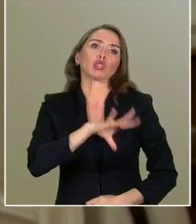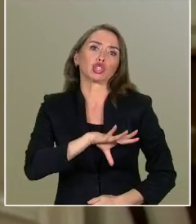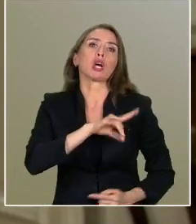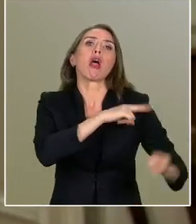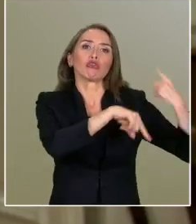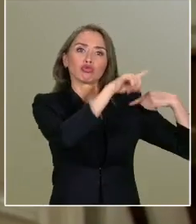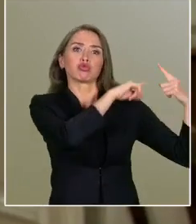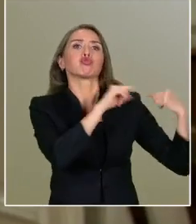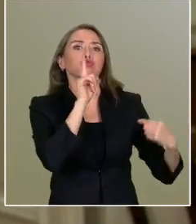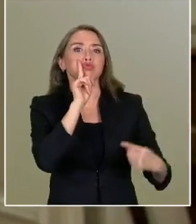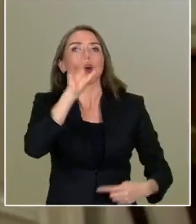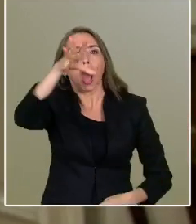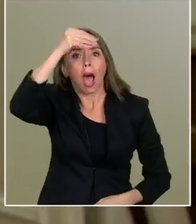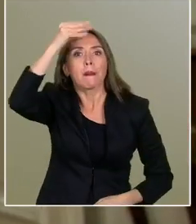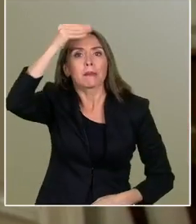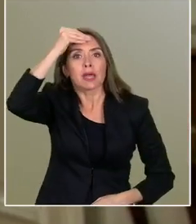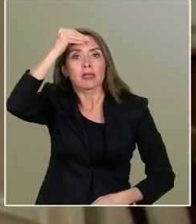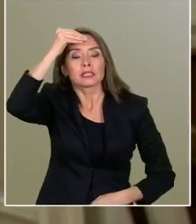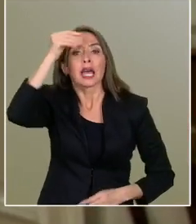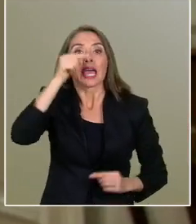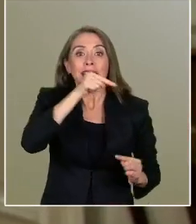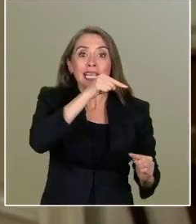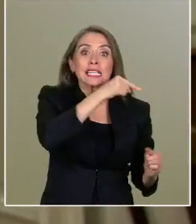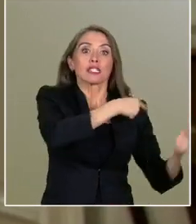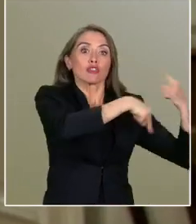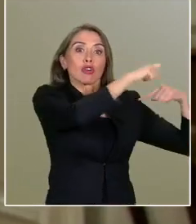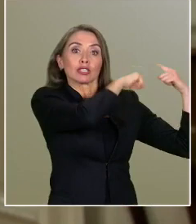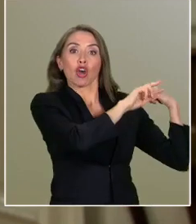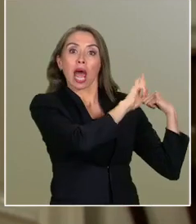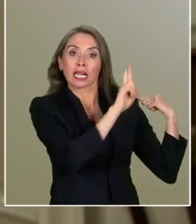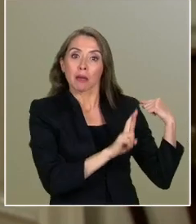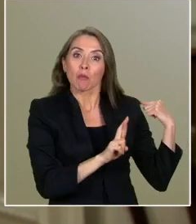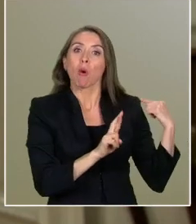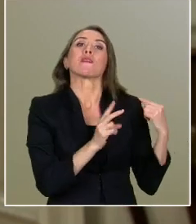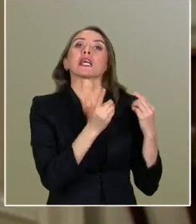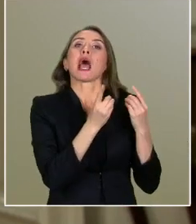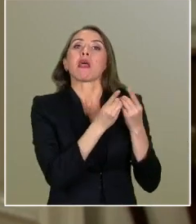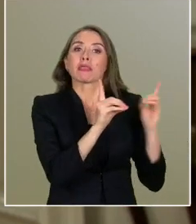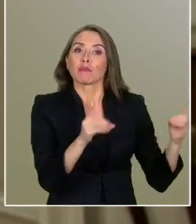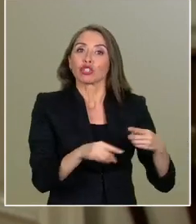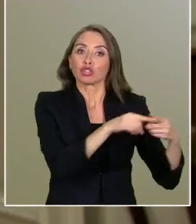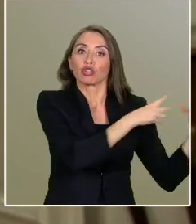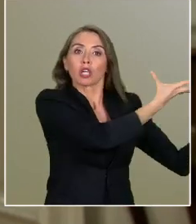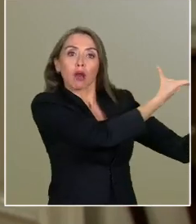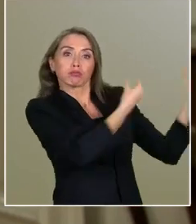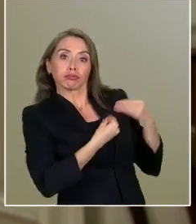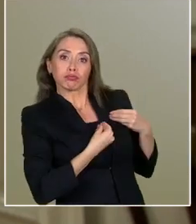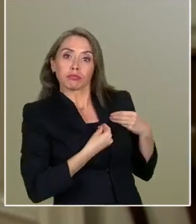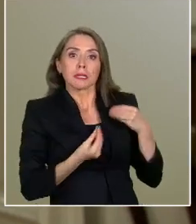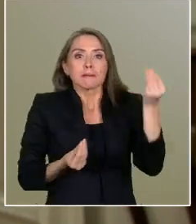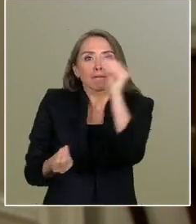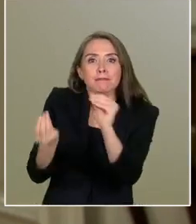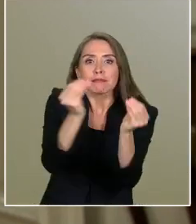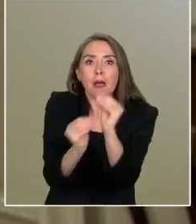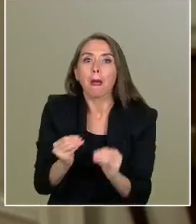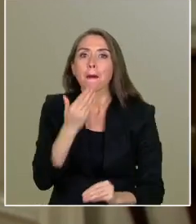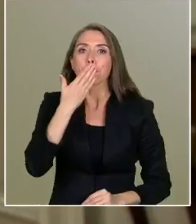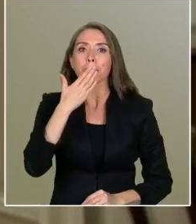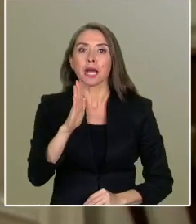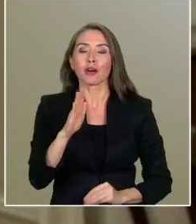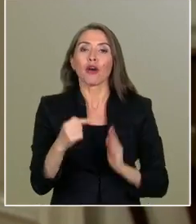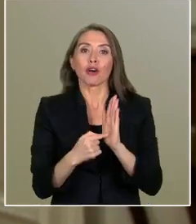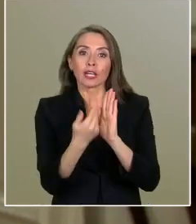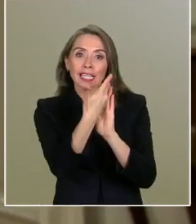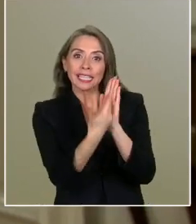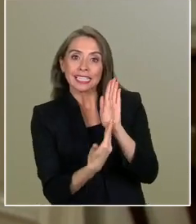y aprendizajes por eso hemos recogido esta herencia republicana democrática social y la hemos perfeccionado en este texto